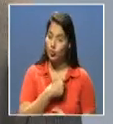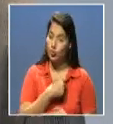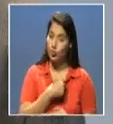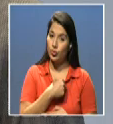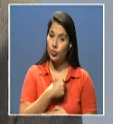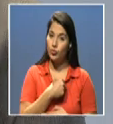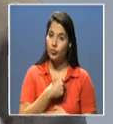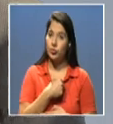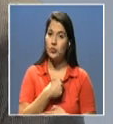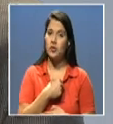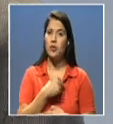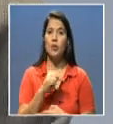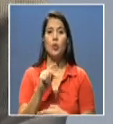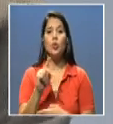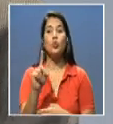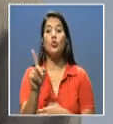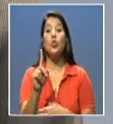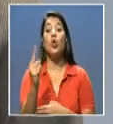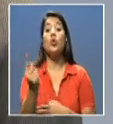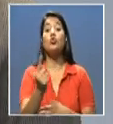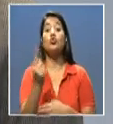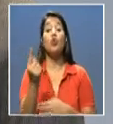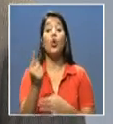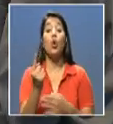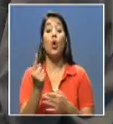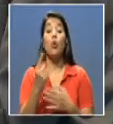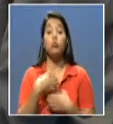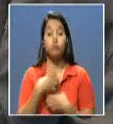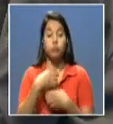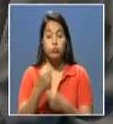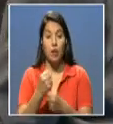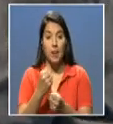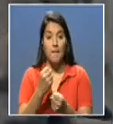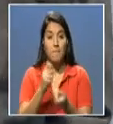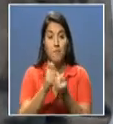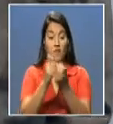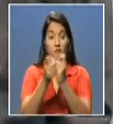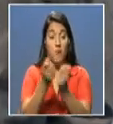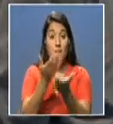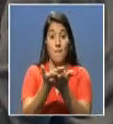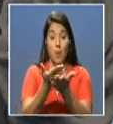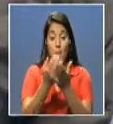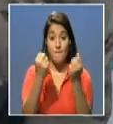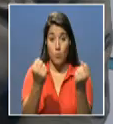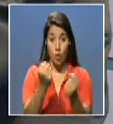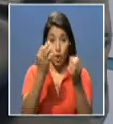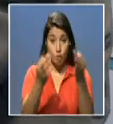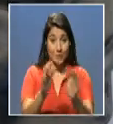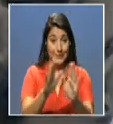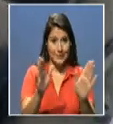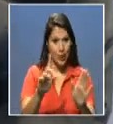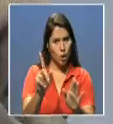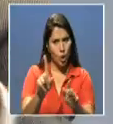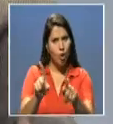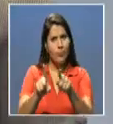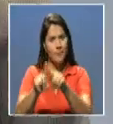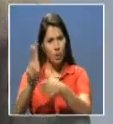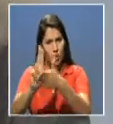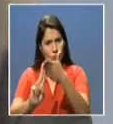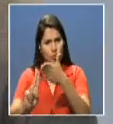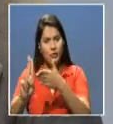en las reformas que proponga el Poder Judicial. Deberían también las universidades, el Colegio de Abogados,